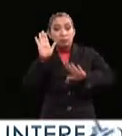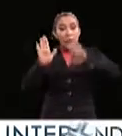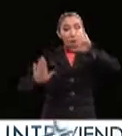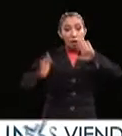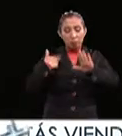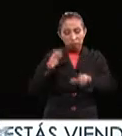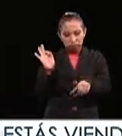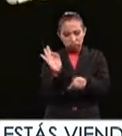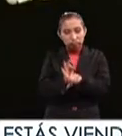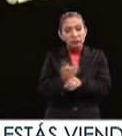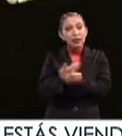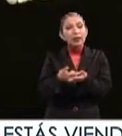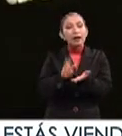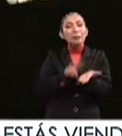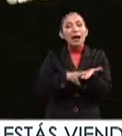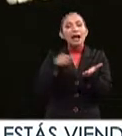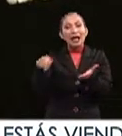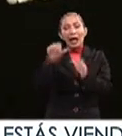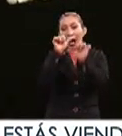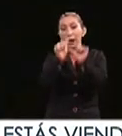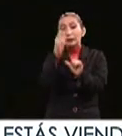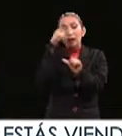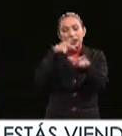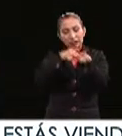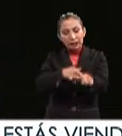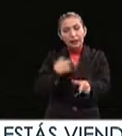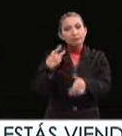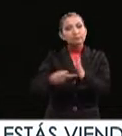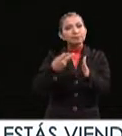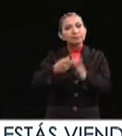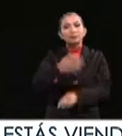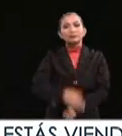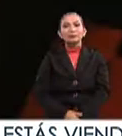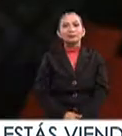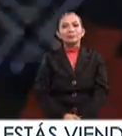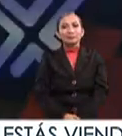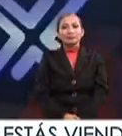han dado fuerza y valor a este arte para que siga existiendo.